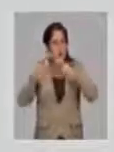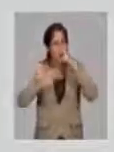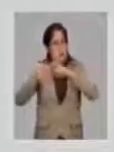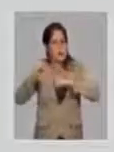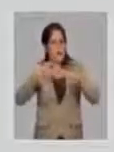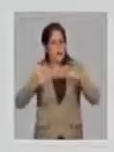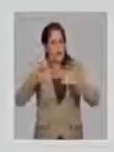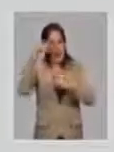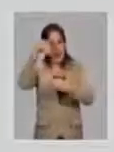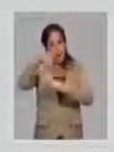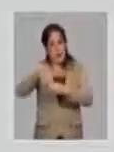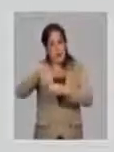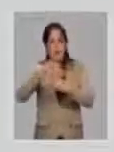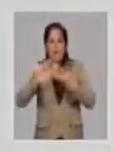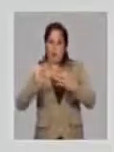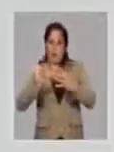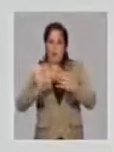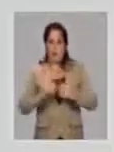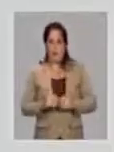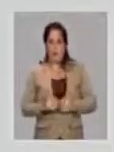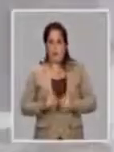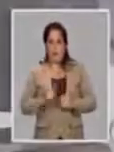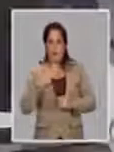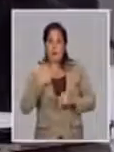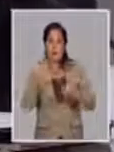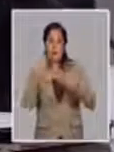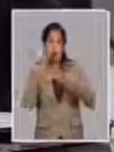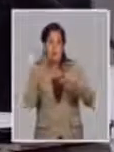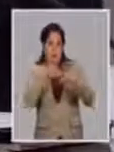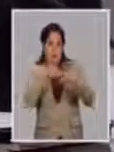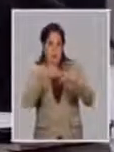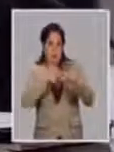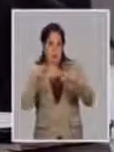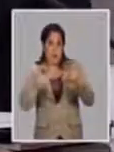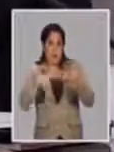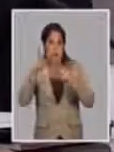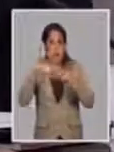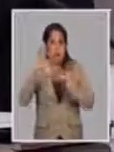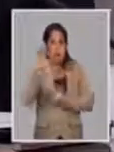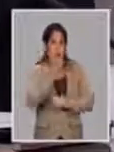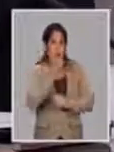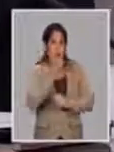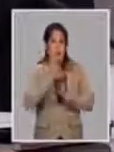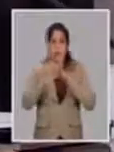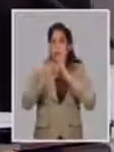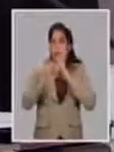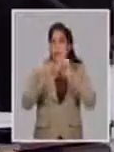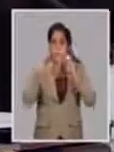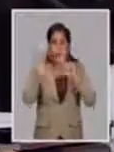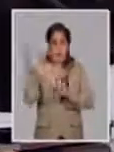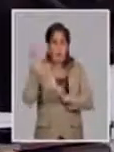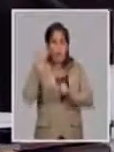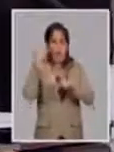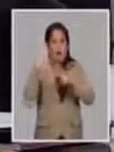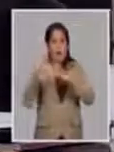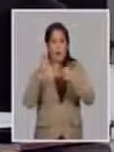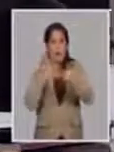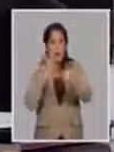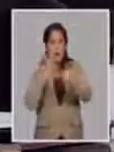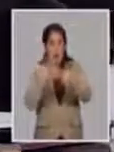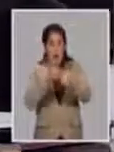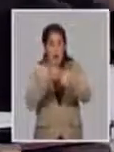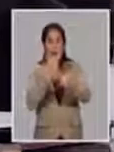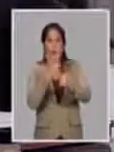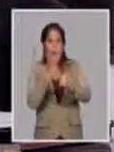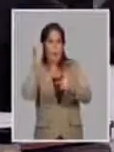estudiando dentro de nuestros esquemas de vacunación. Y que es algo que estuve leyendo en las publicaciones internacionales. Ya otros